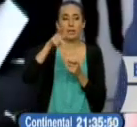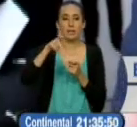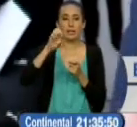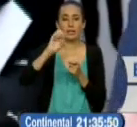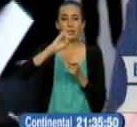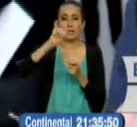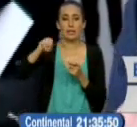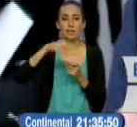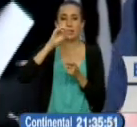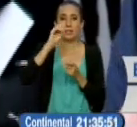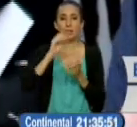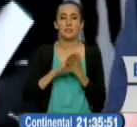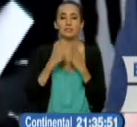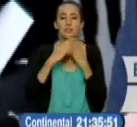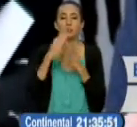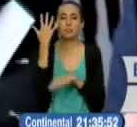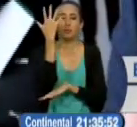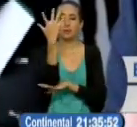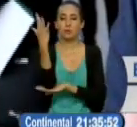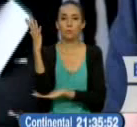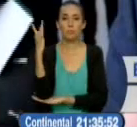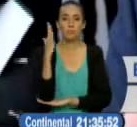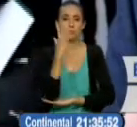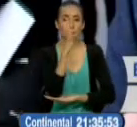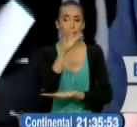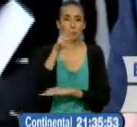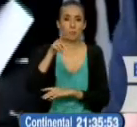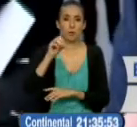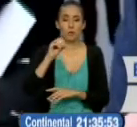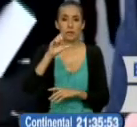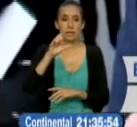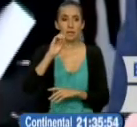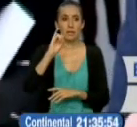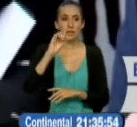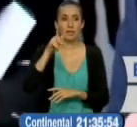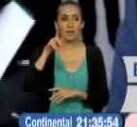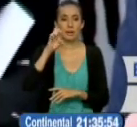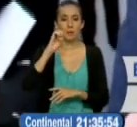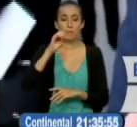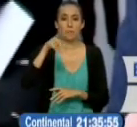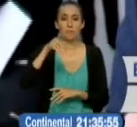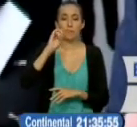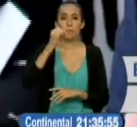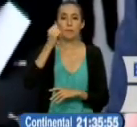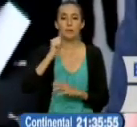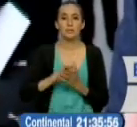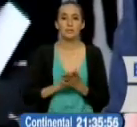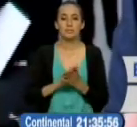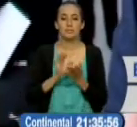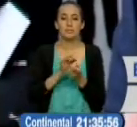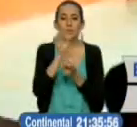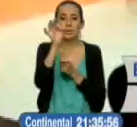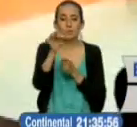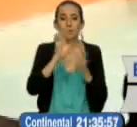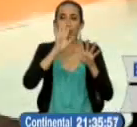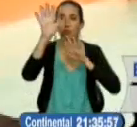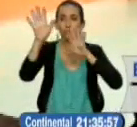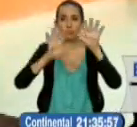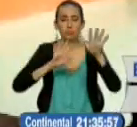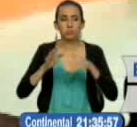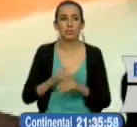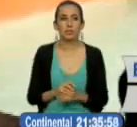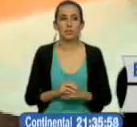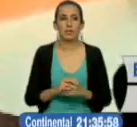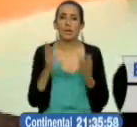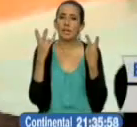no el bosque de Polilepis, en el cantón Bolívar pues nosotros tenemos el Museo Paleontológico.